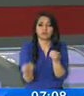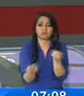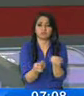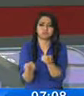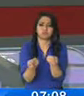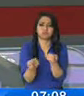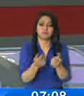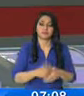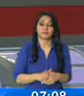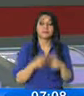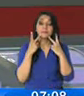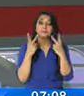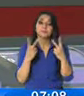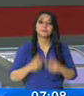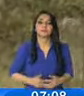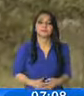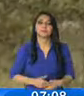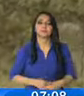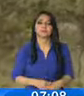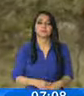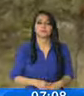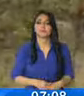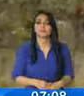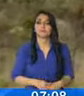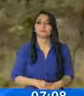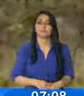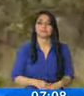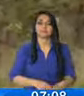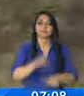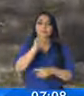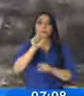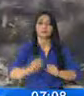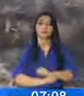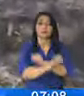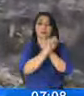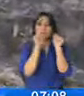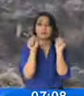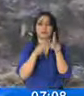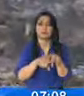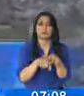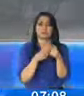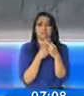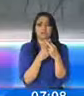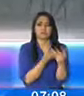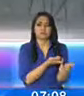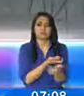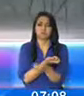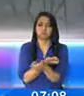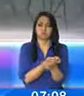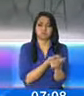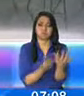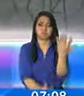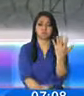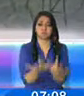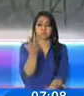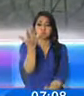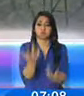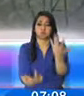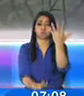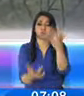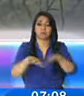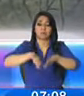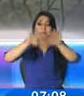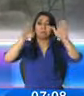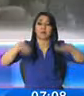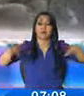miremos el reporte a la 1 de la mañana se dio la alerta de incendio en uno de los flancos del páramo en la zona noroccidental de tulcán personal del